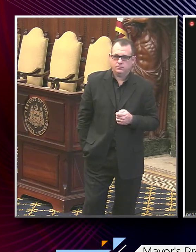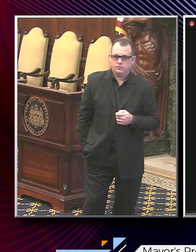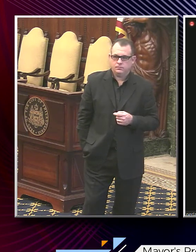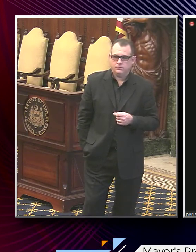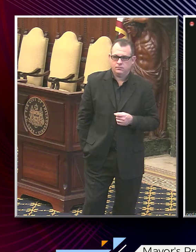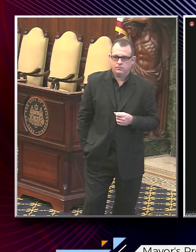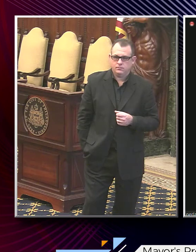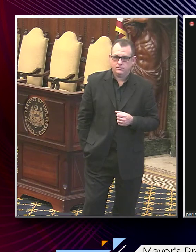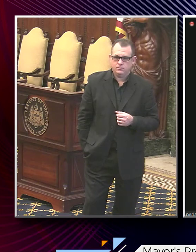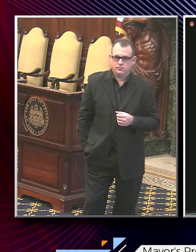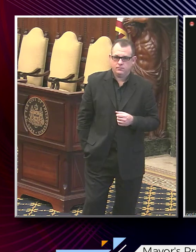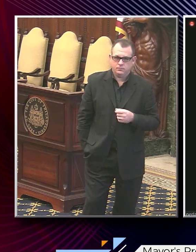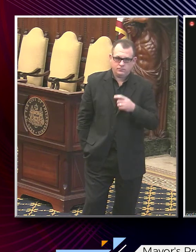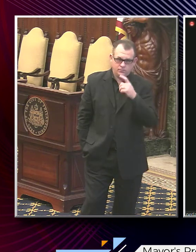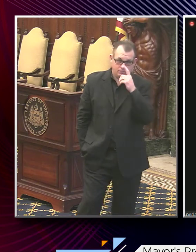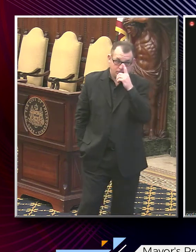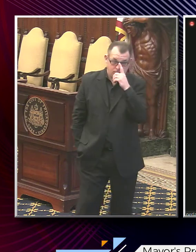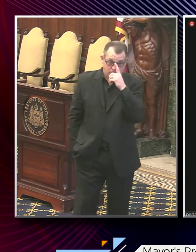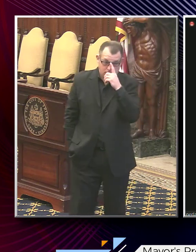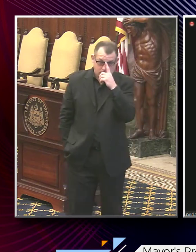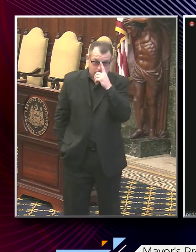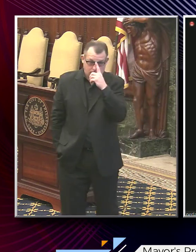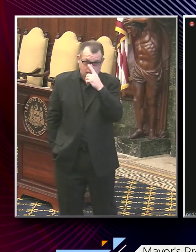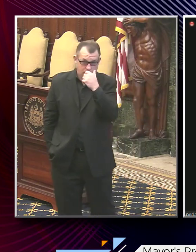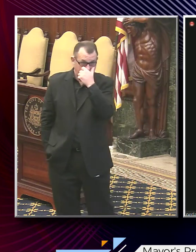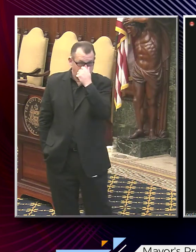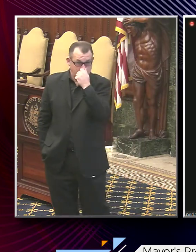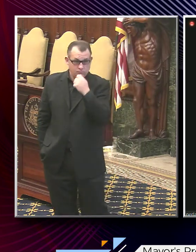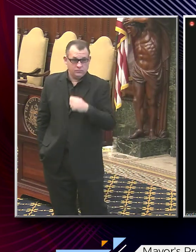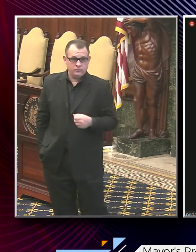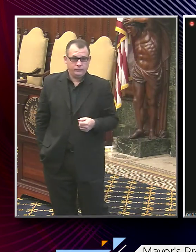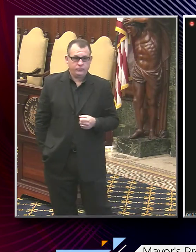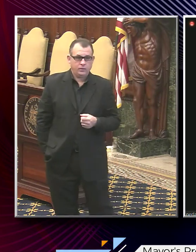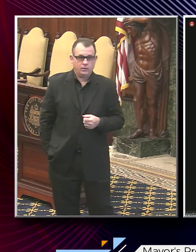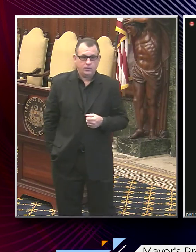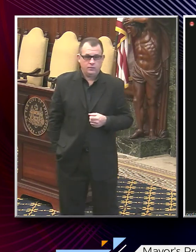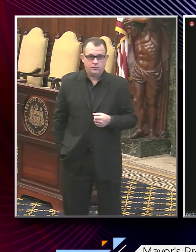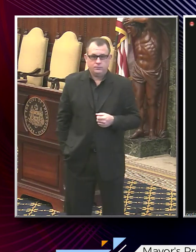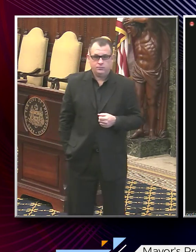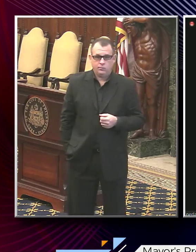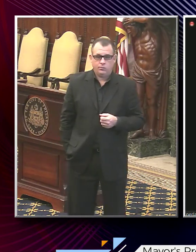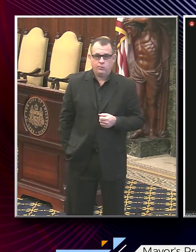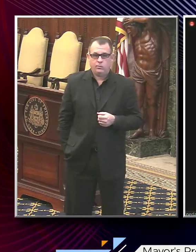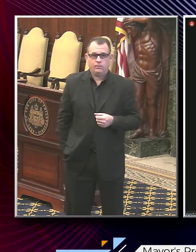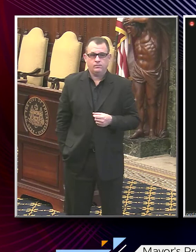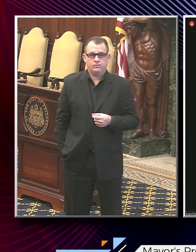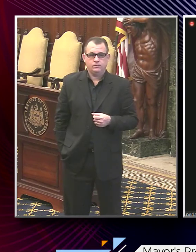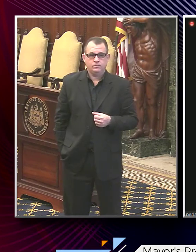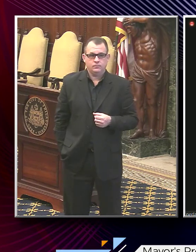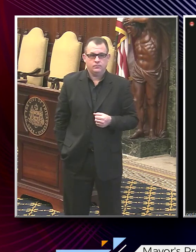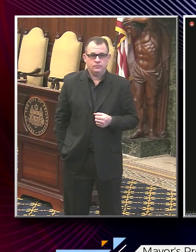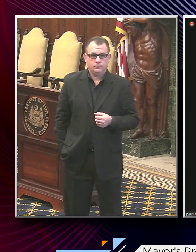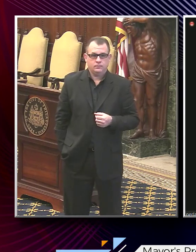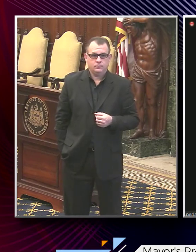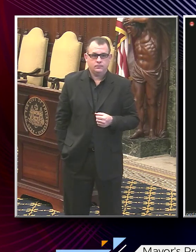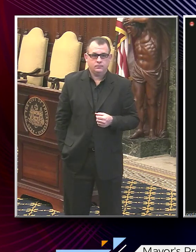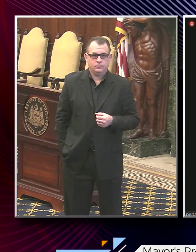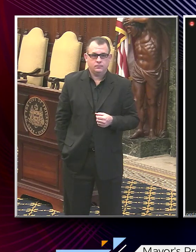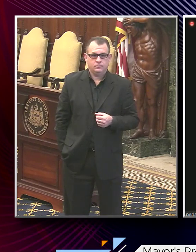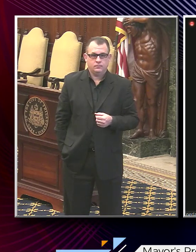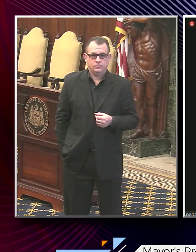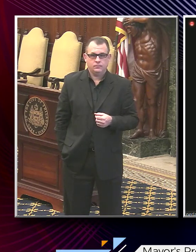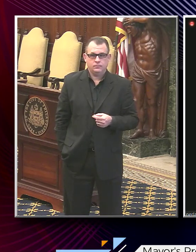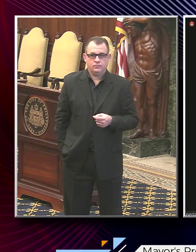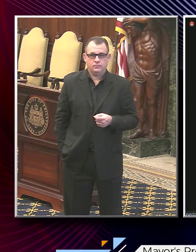porque creo que con 16 por ciento de la población hispana latina en Filadelfia, ellos mismos deberían de tener las,